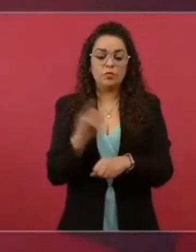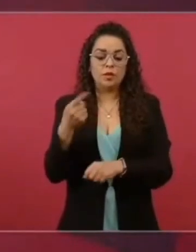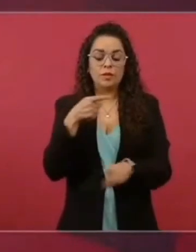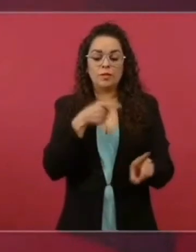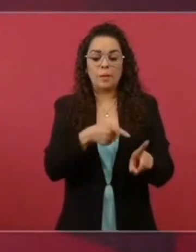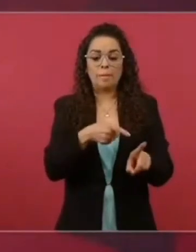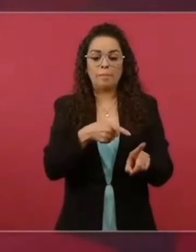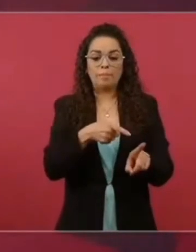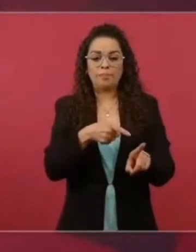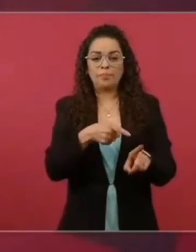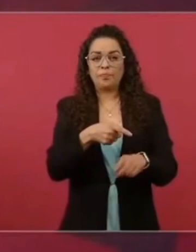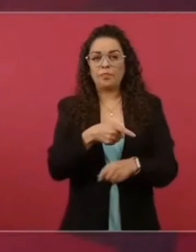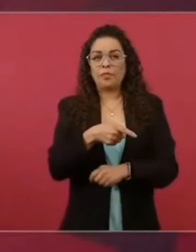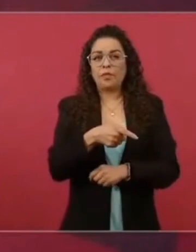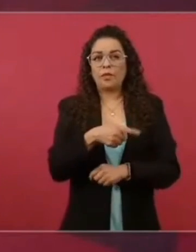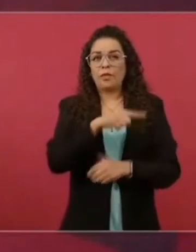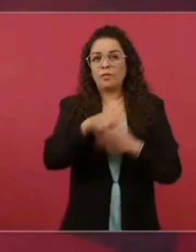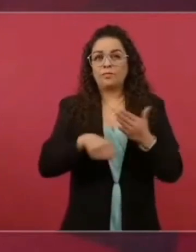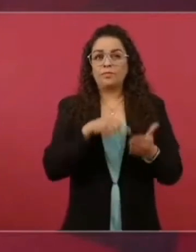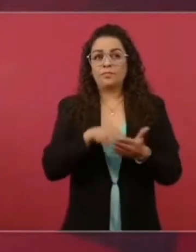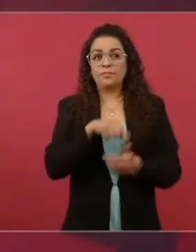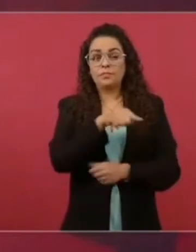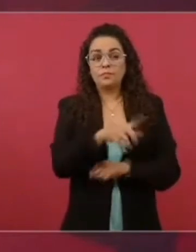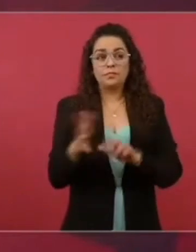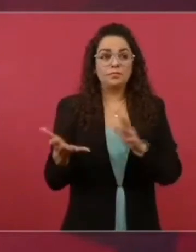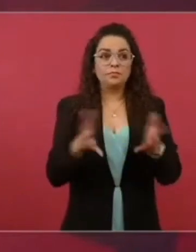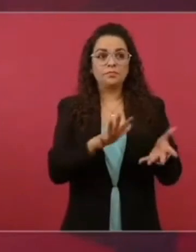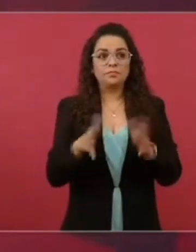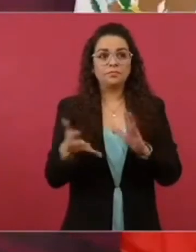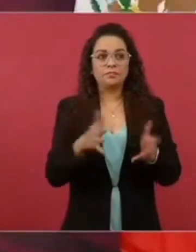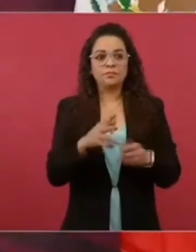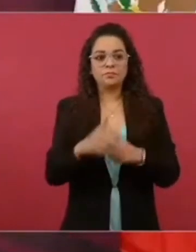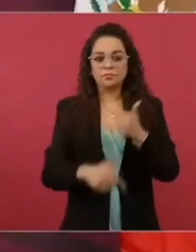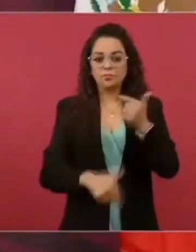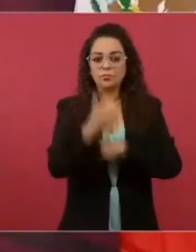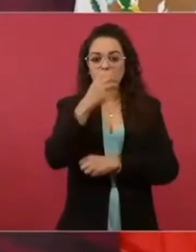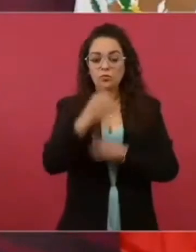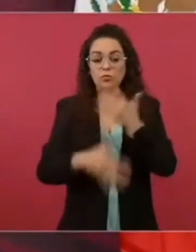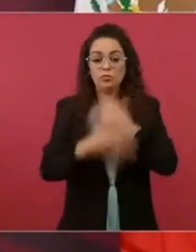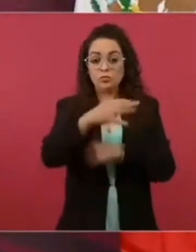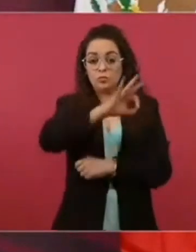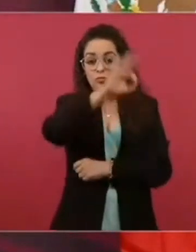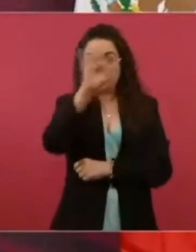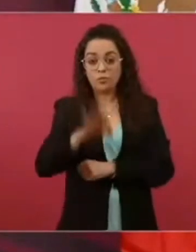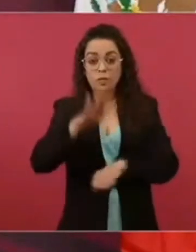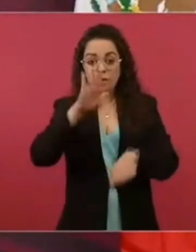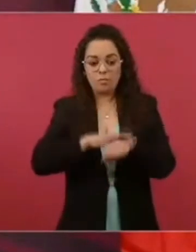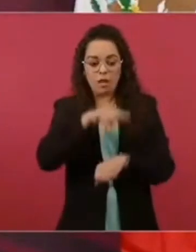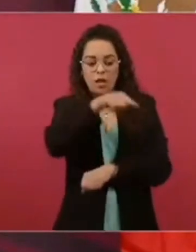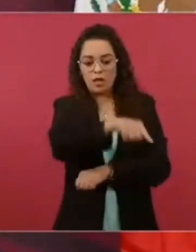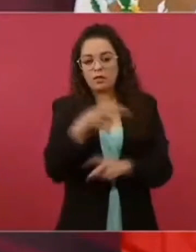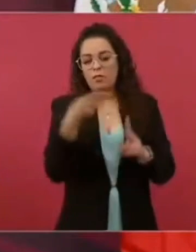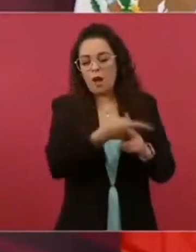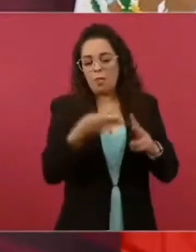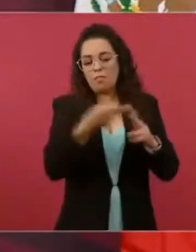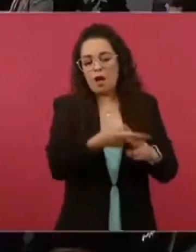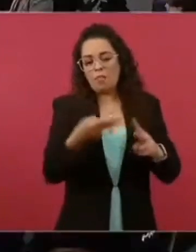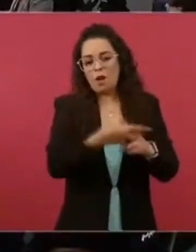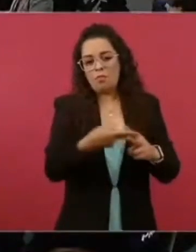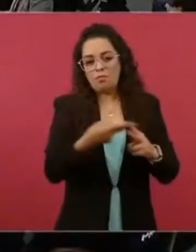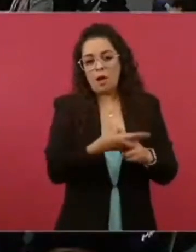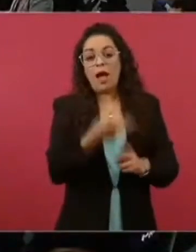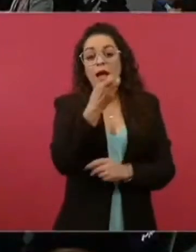representa el 12 hasta el 15% de todos los homicidios del país. Y es eso. Entonces, ¿cuál es